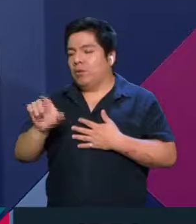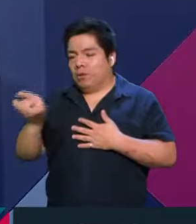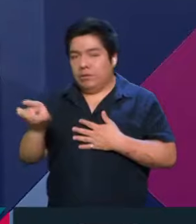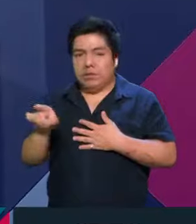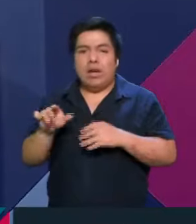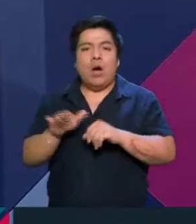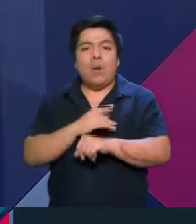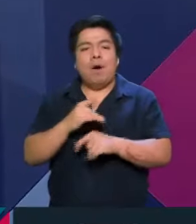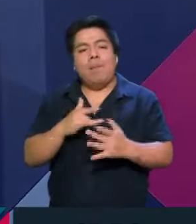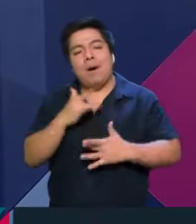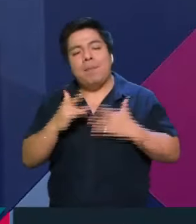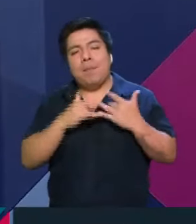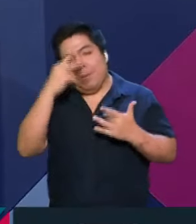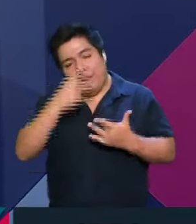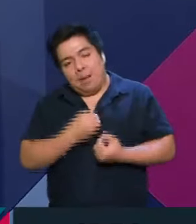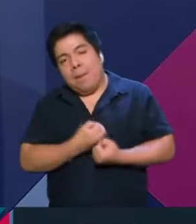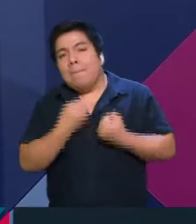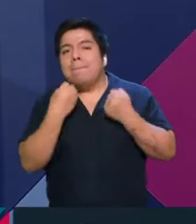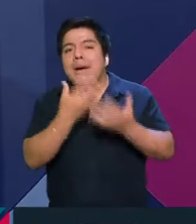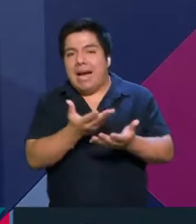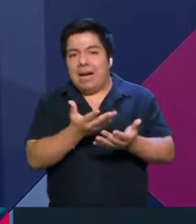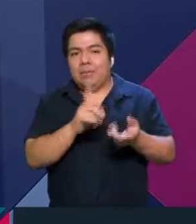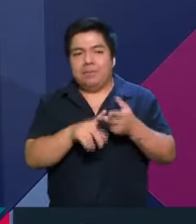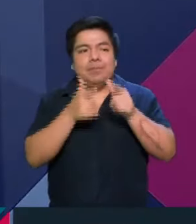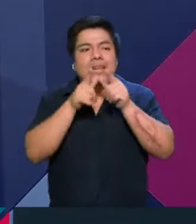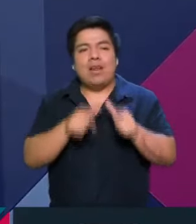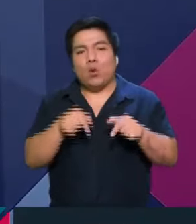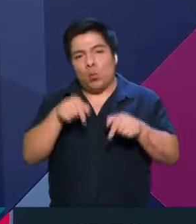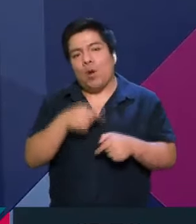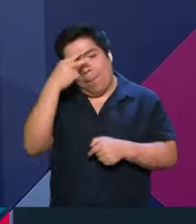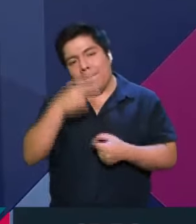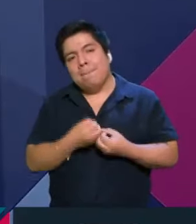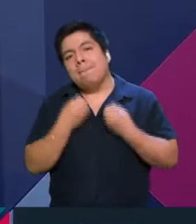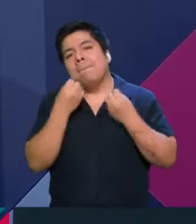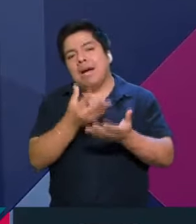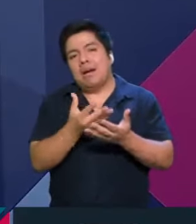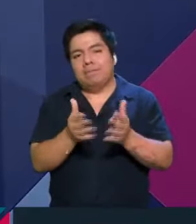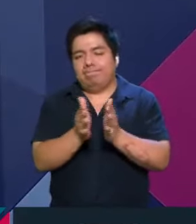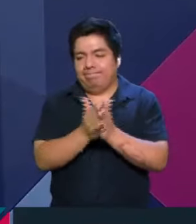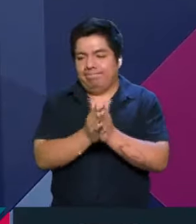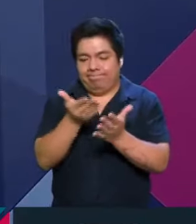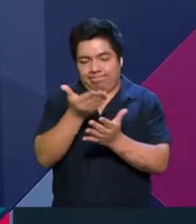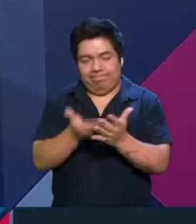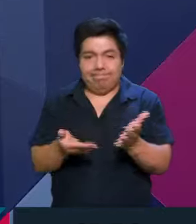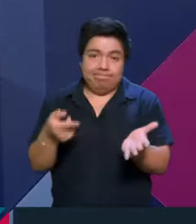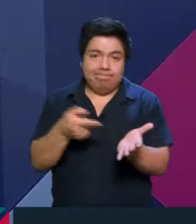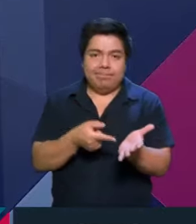las expresiones de lo mexicano, a la literatura mexicana. Este libro, pues